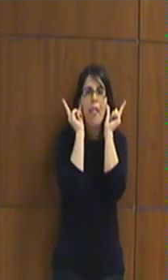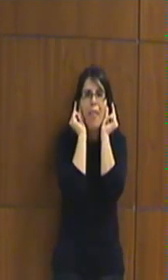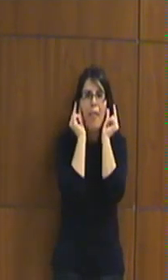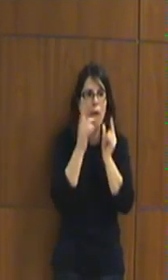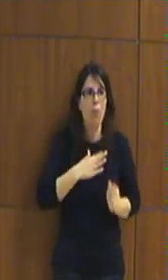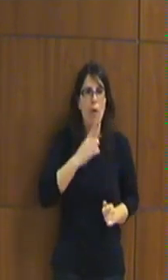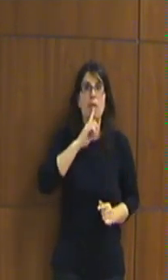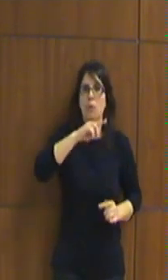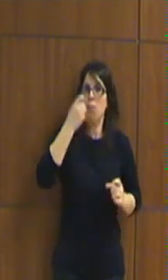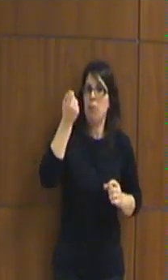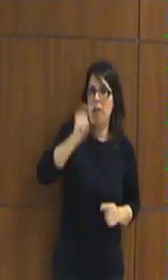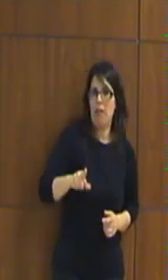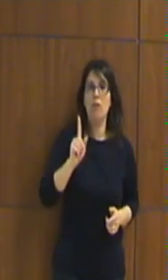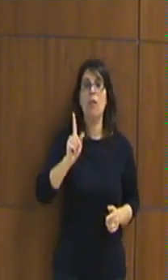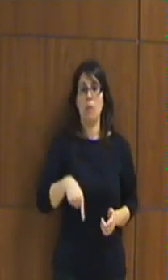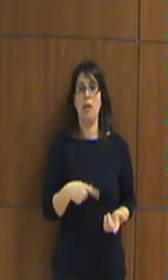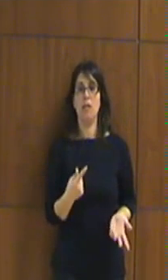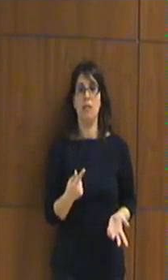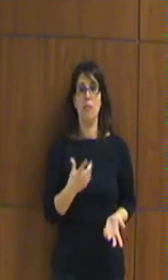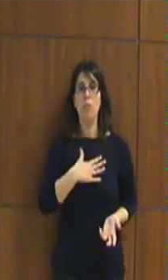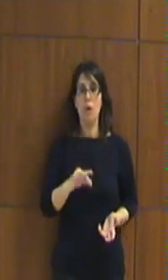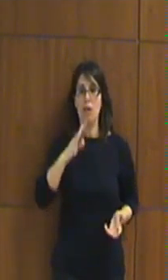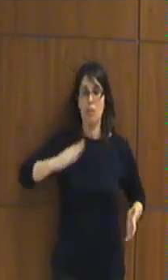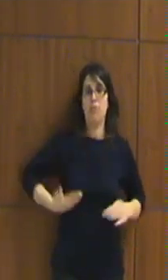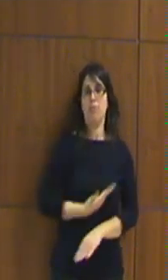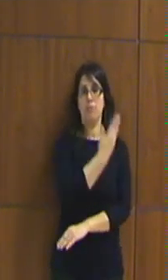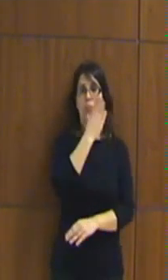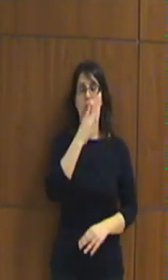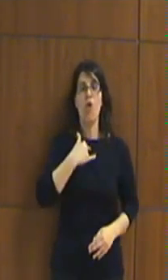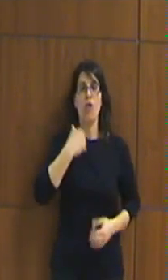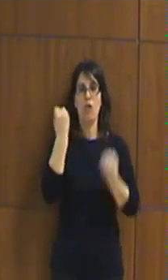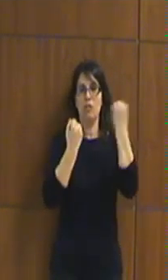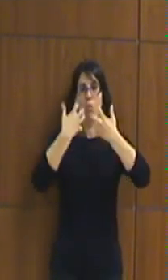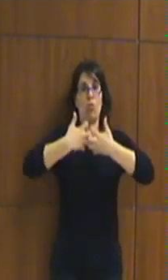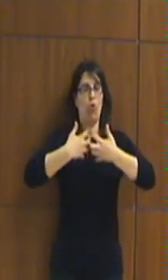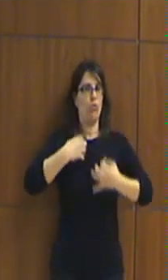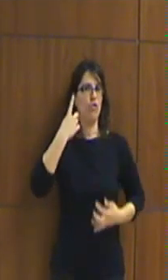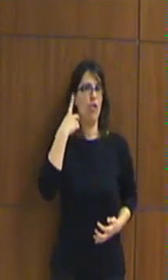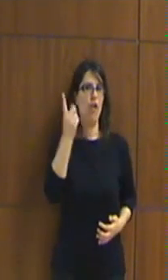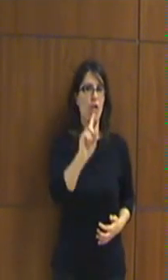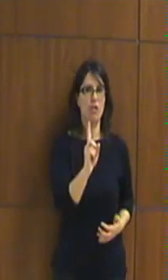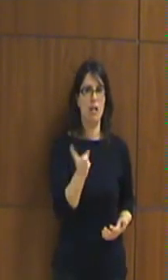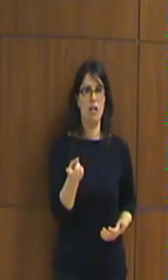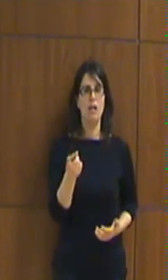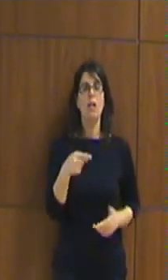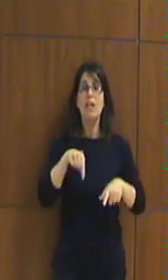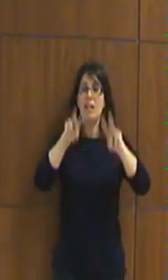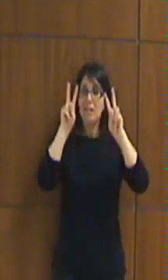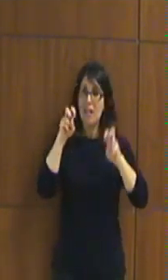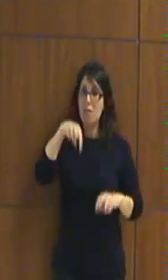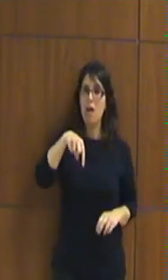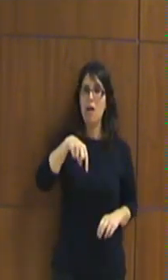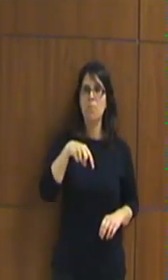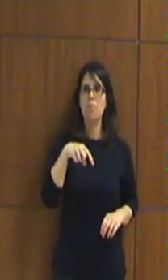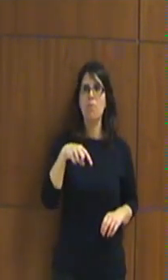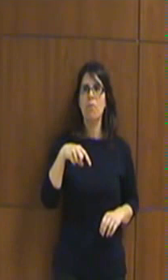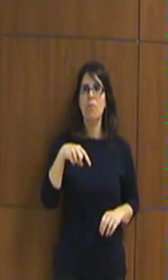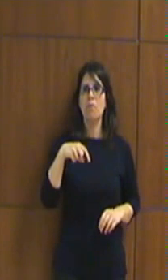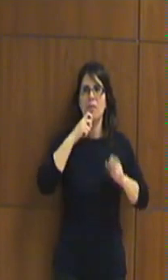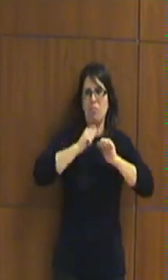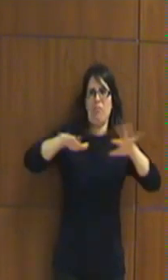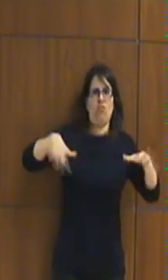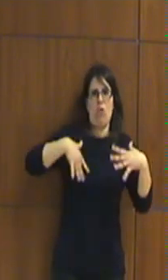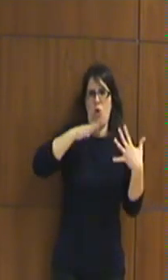parecido, que puede ser atropellada. Y dices, ahora no es un tema absolutamente multitudinario,